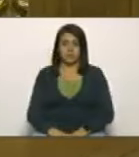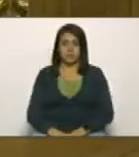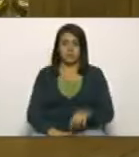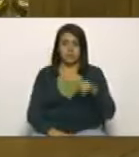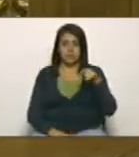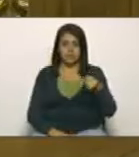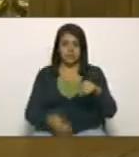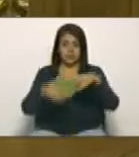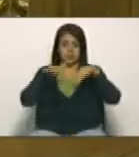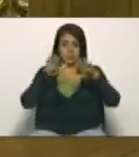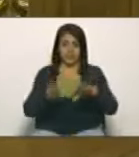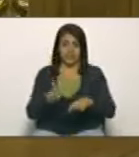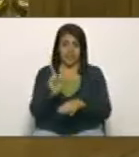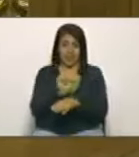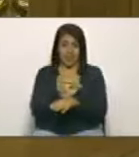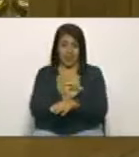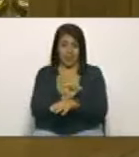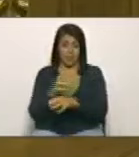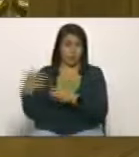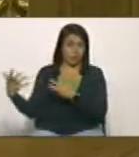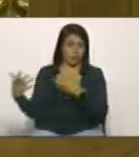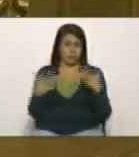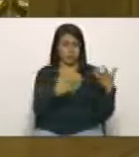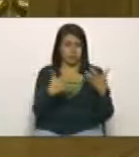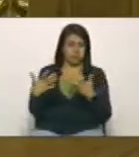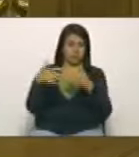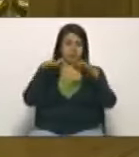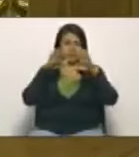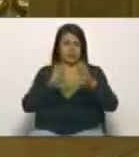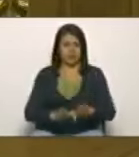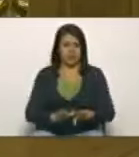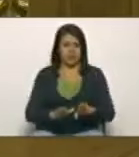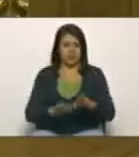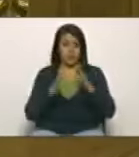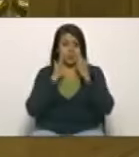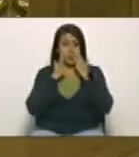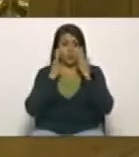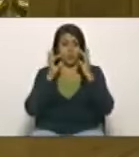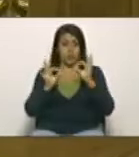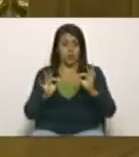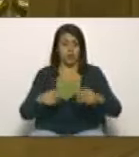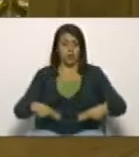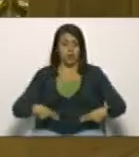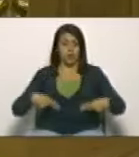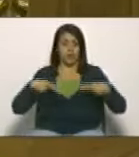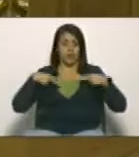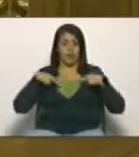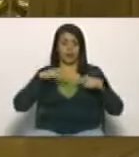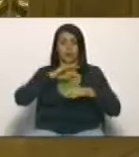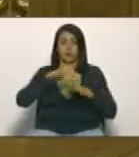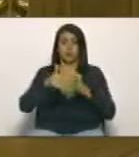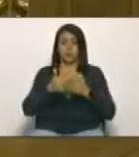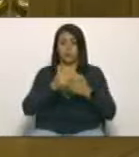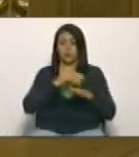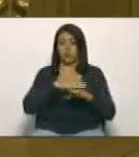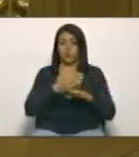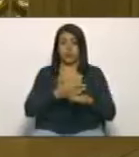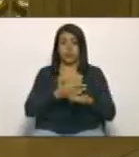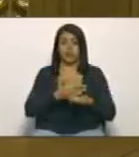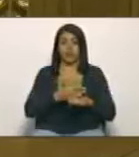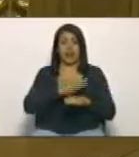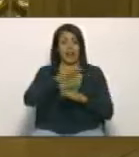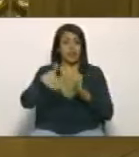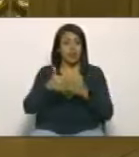Es el cese inmediato al fuego, es la alerta humanitaria, porque compañeros y